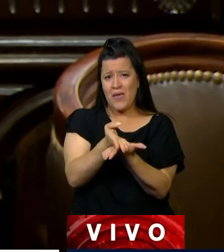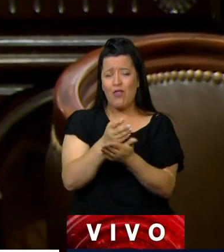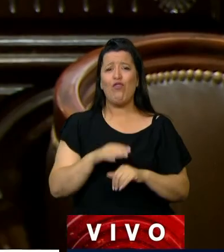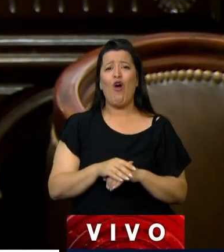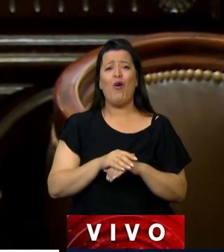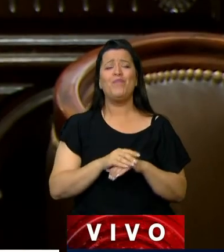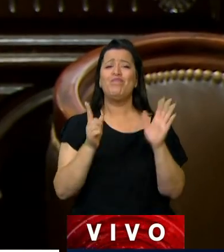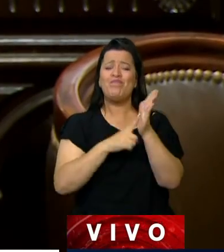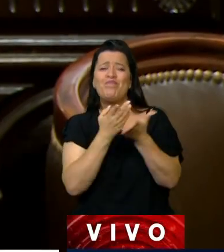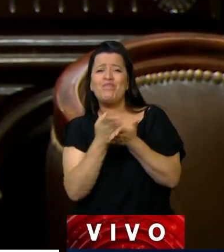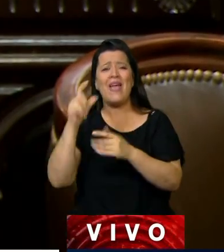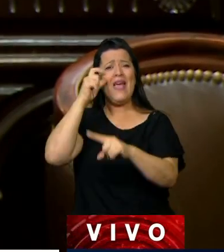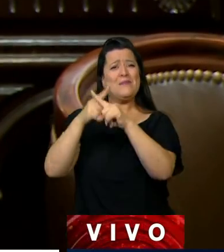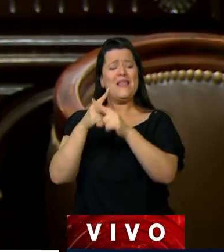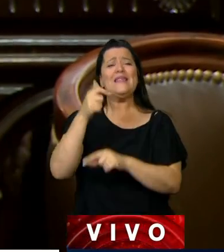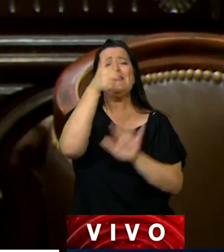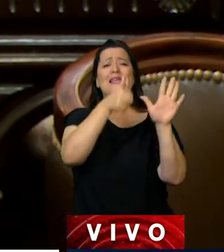el apartamento para el expediente